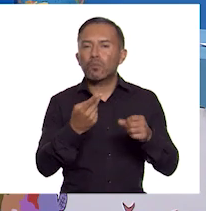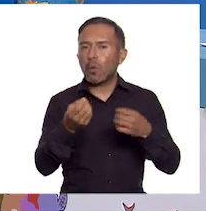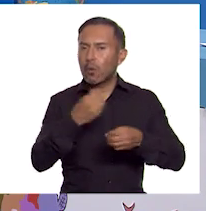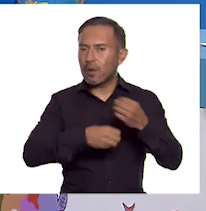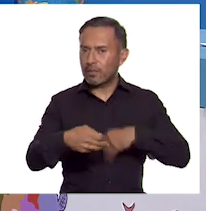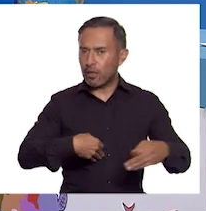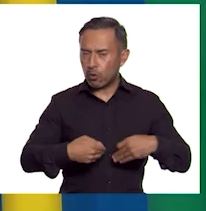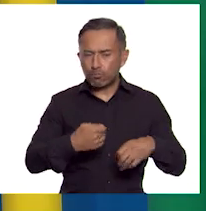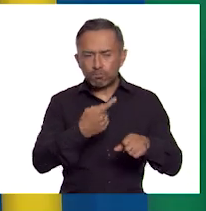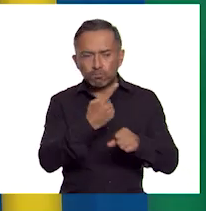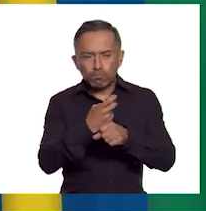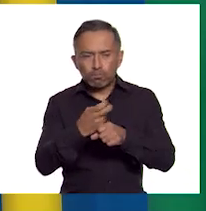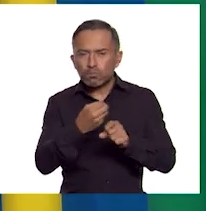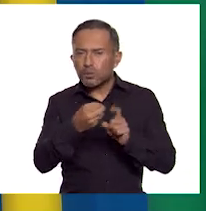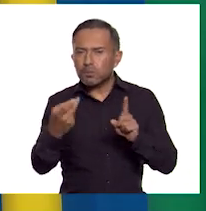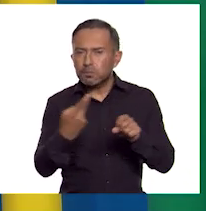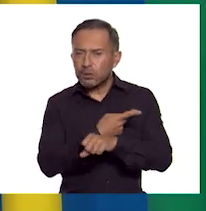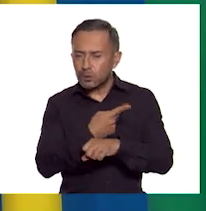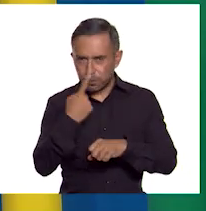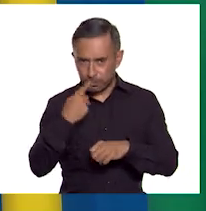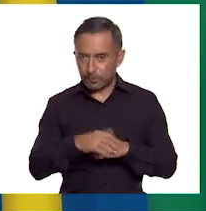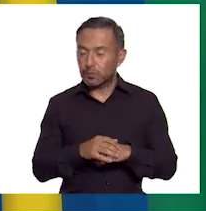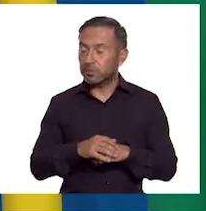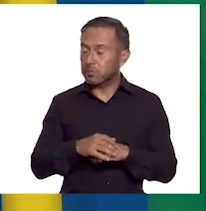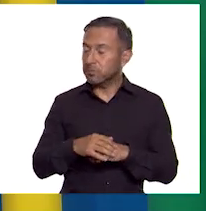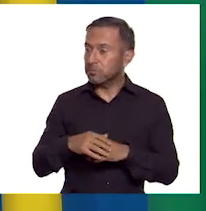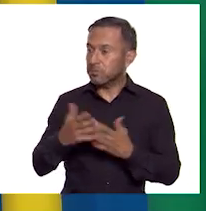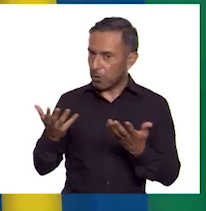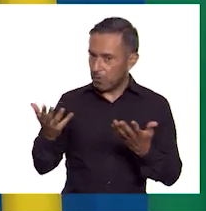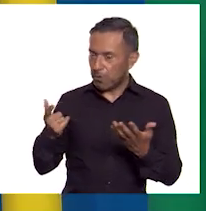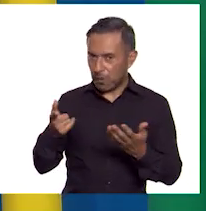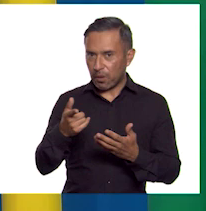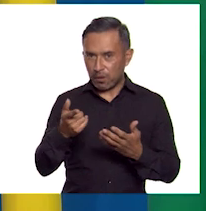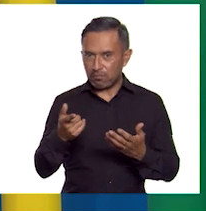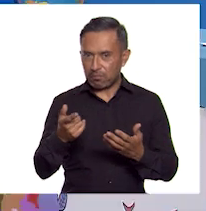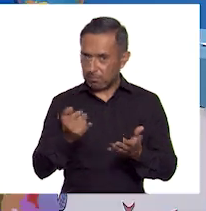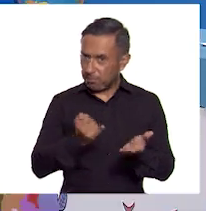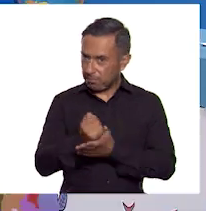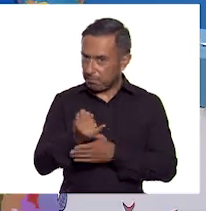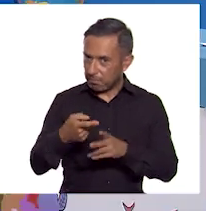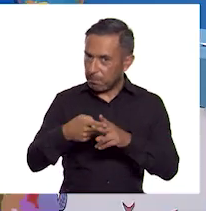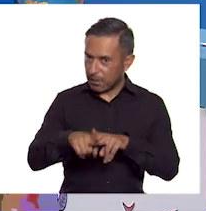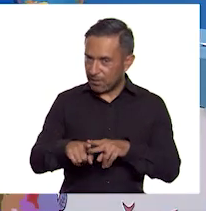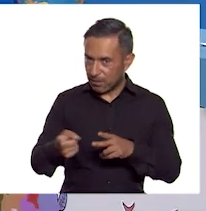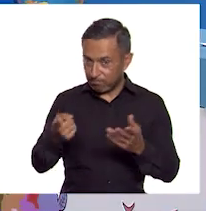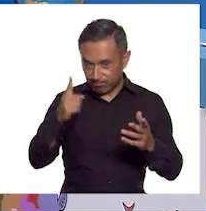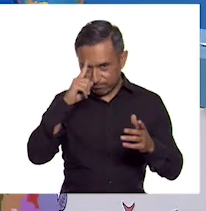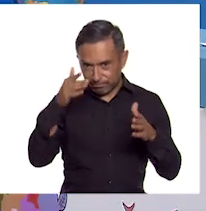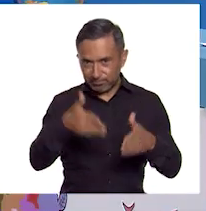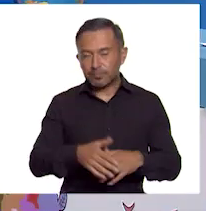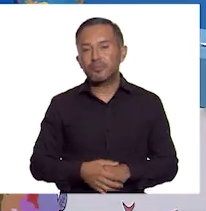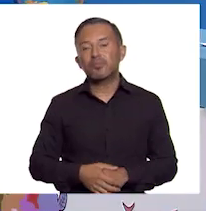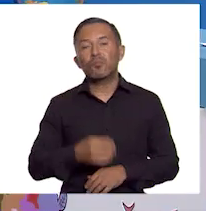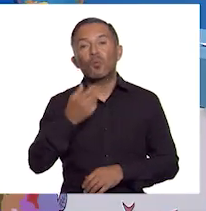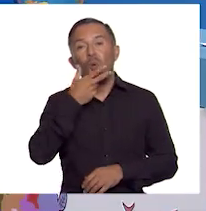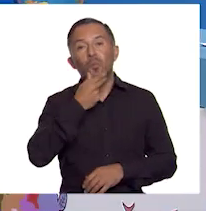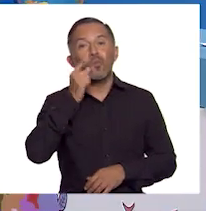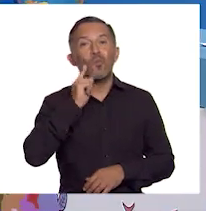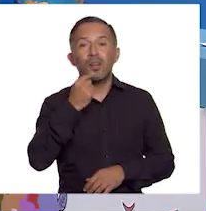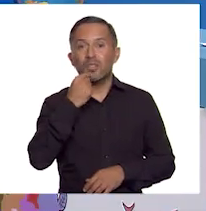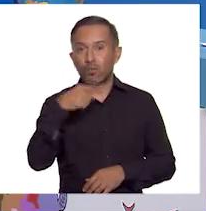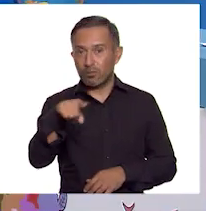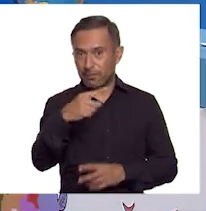de teatro. Pues, maestro, a darle que es mole de olla. Vamos. Bien, niños y niñas que nos ven desde casa,